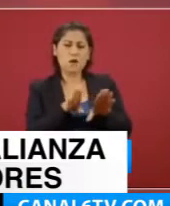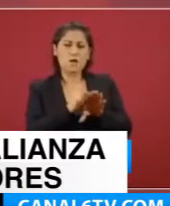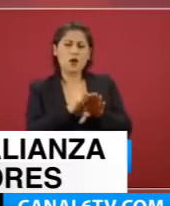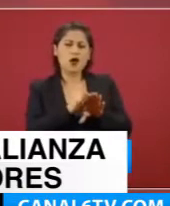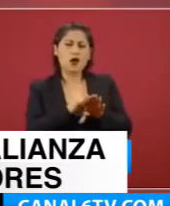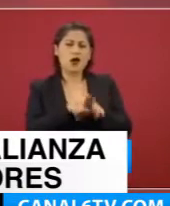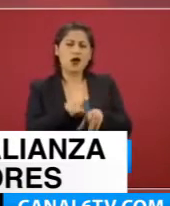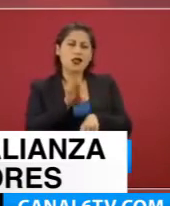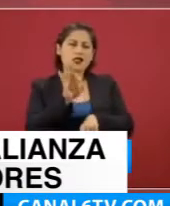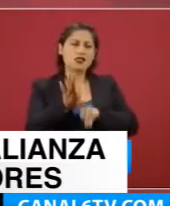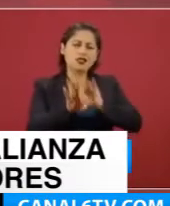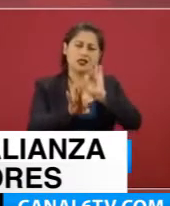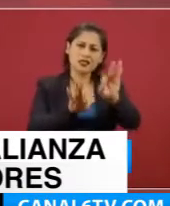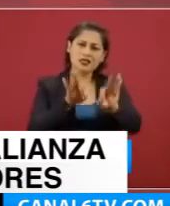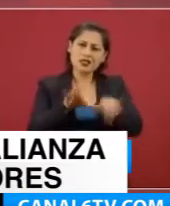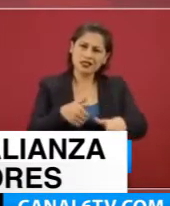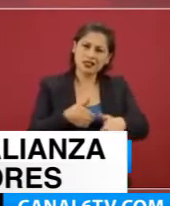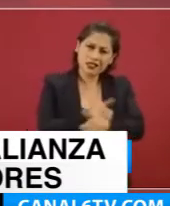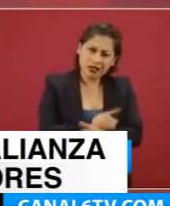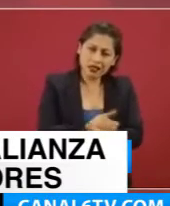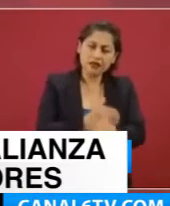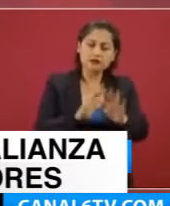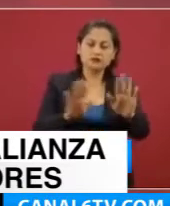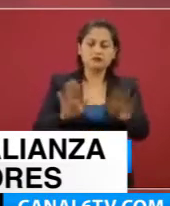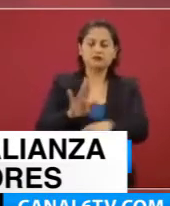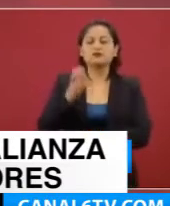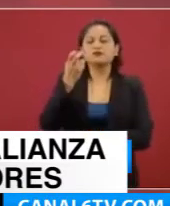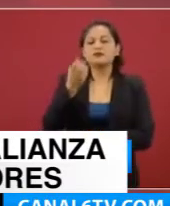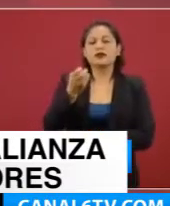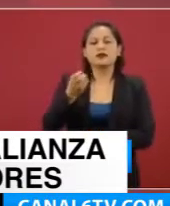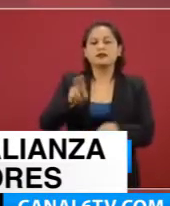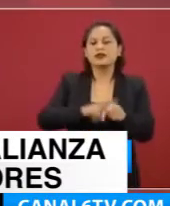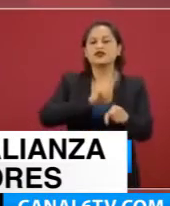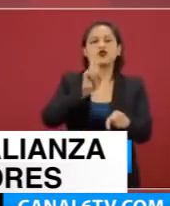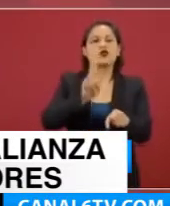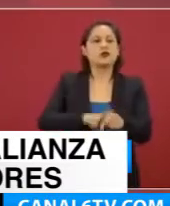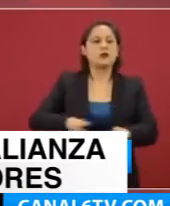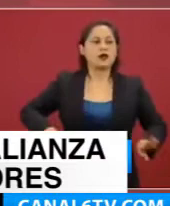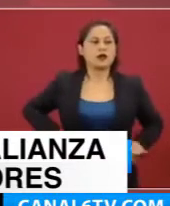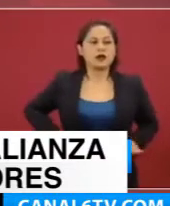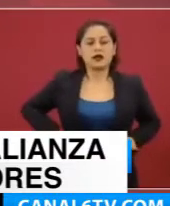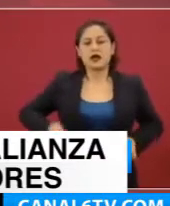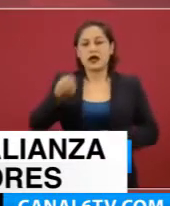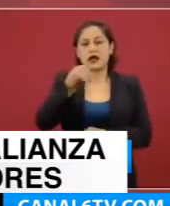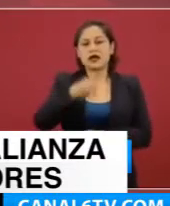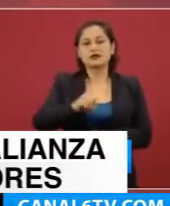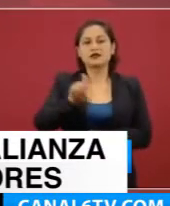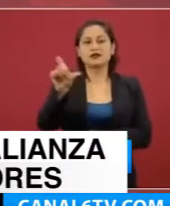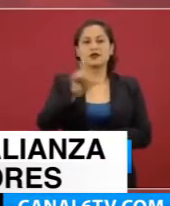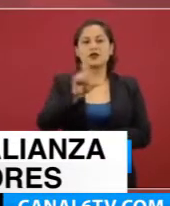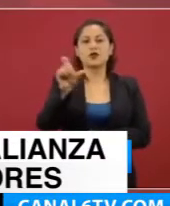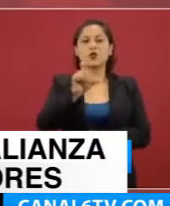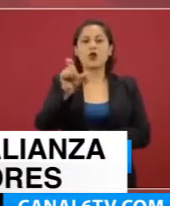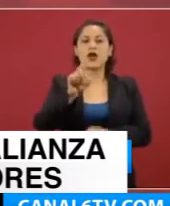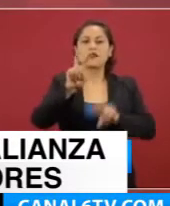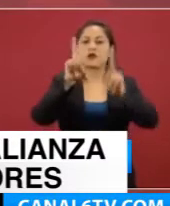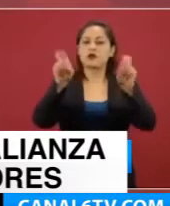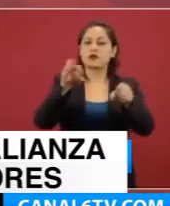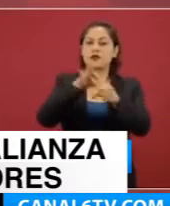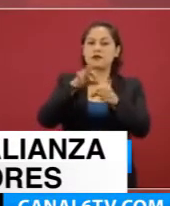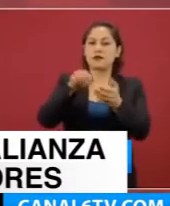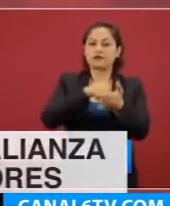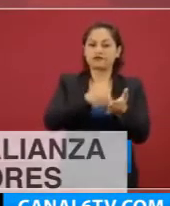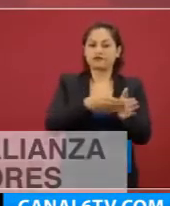presidente andrés manuel lópez obrador aseguró que no hay ninguna posibilidad de que se rompa el pacto federal porque requiere una